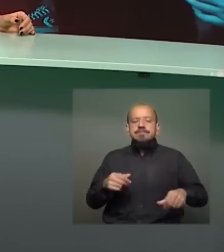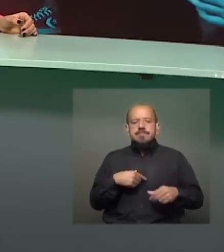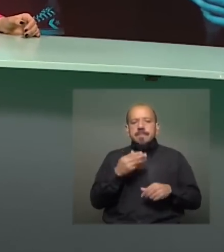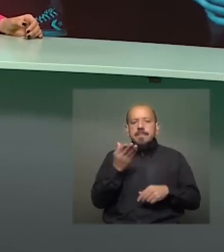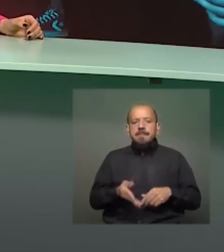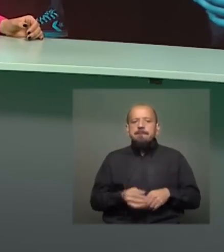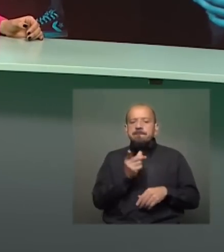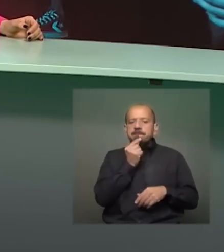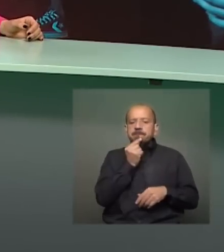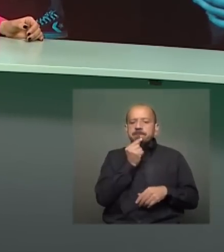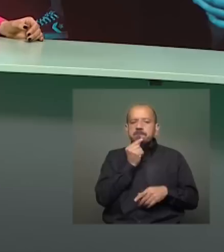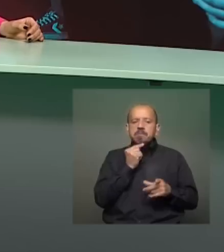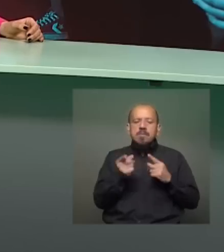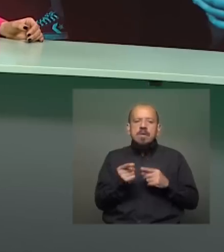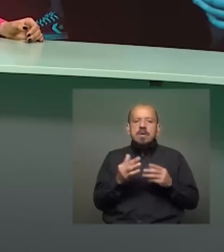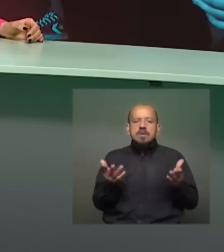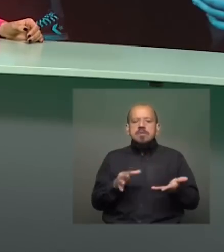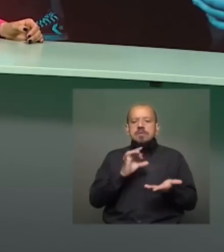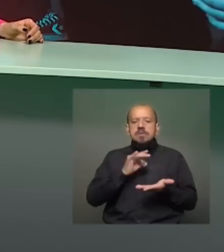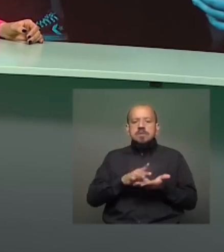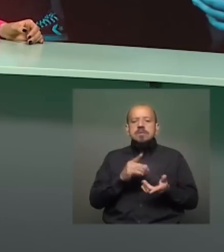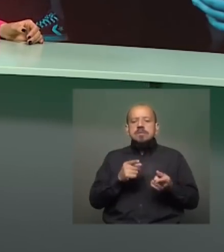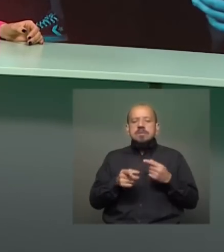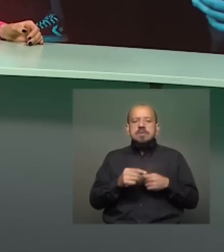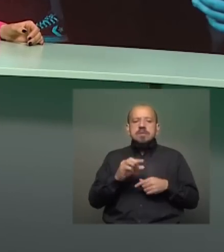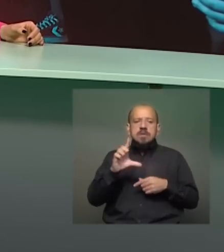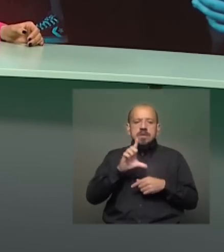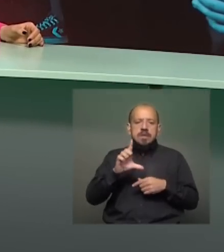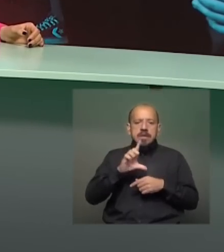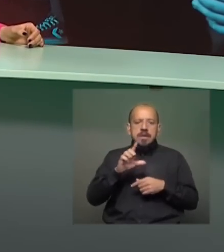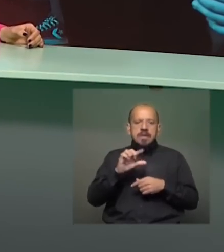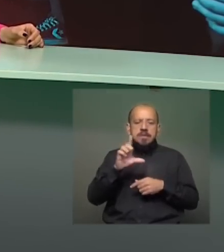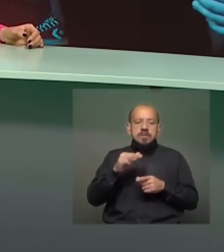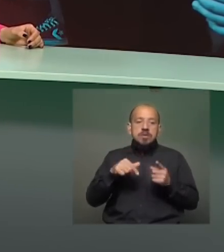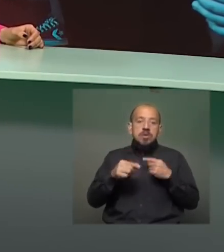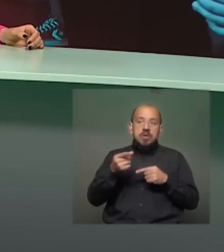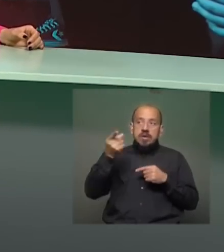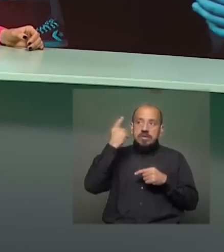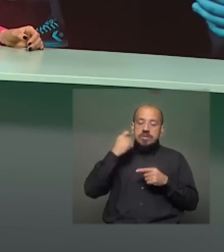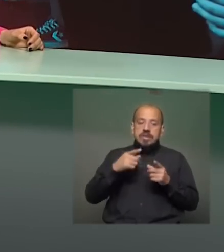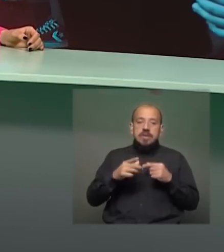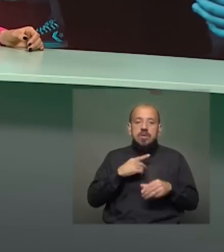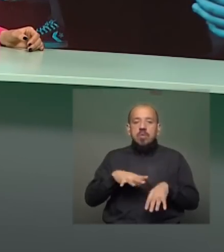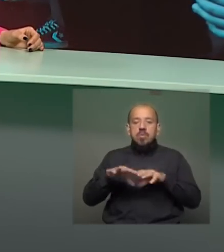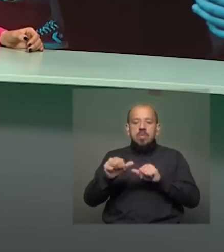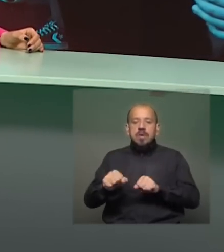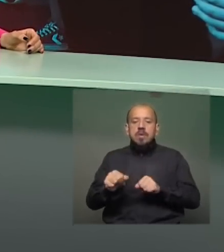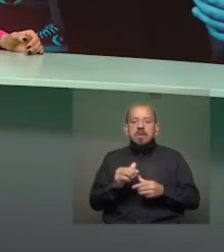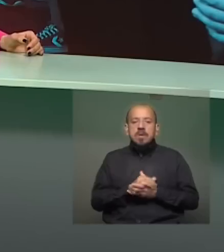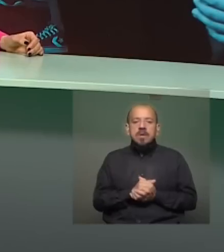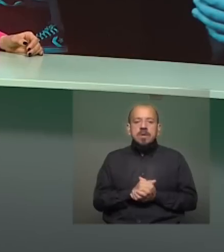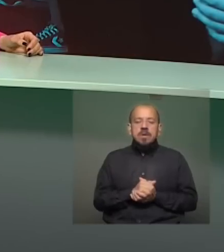policial durante la desocupación del Liceo Damaso Antonio Larrañaga que estuvo justamente ocupado ayer